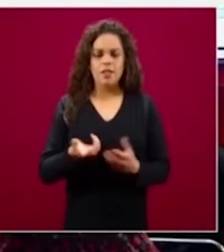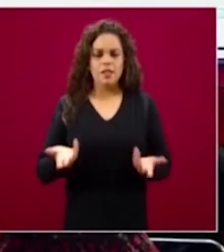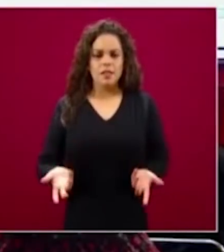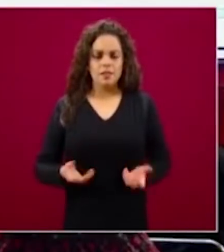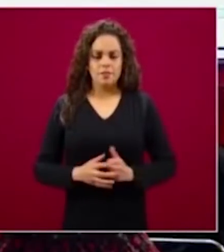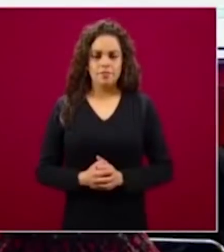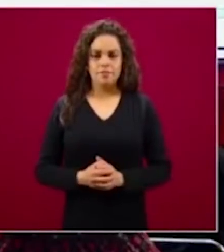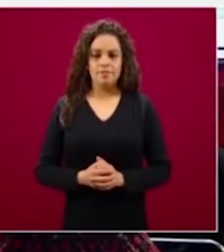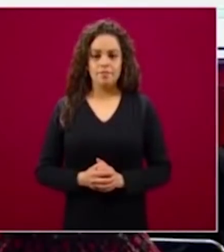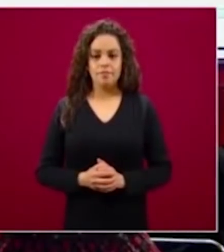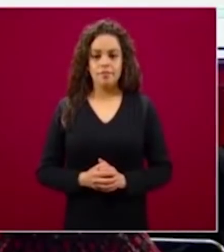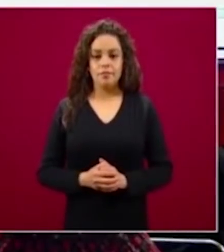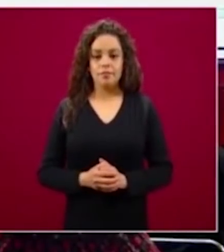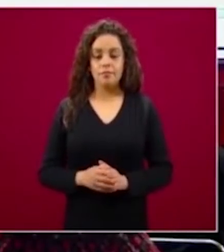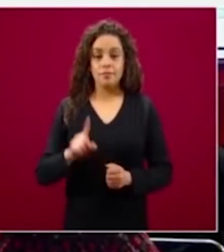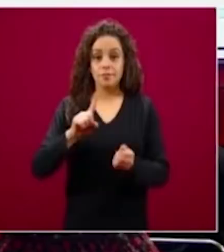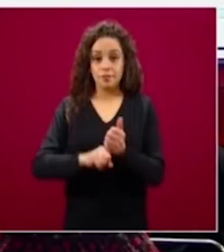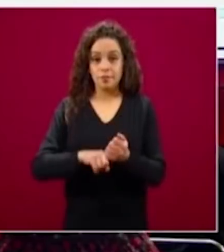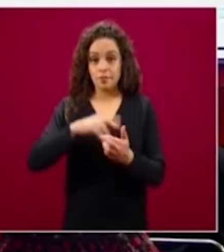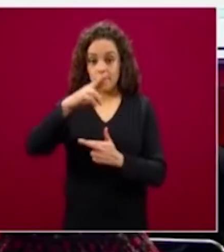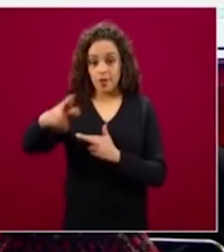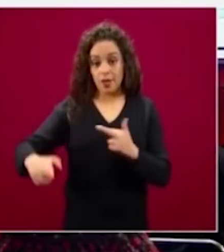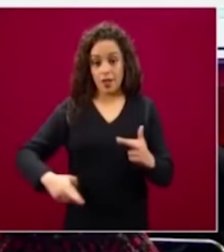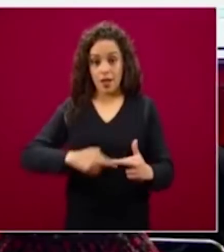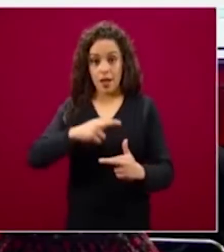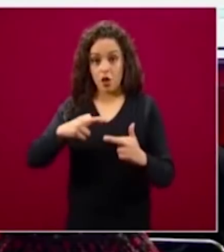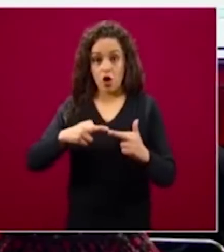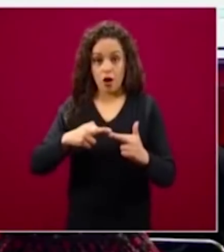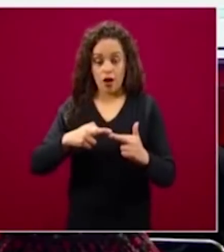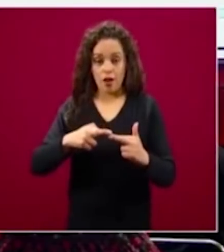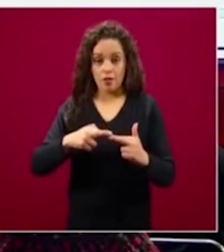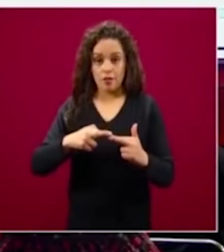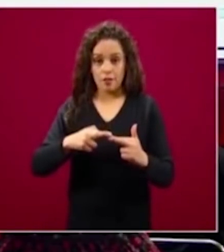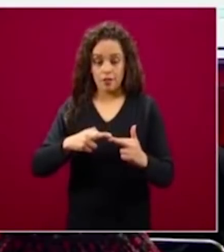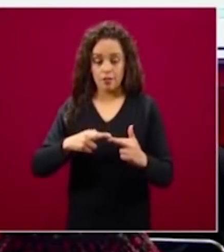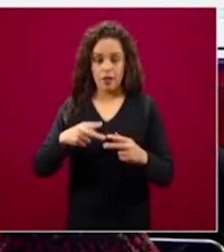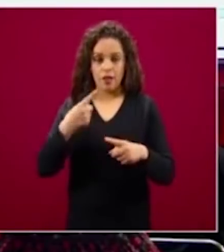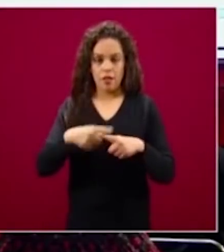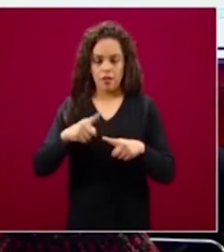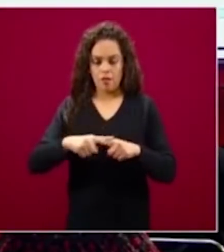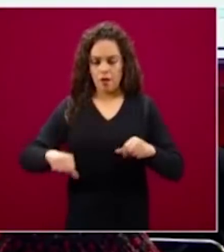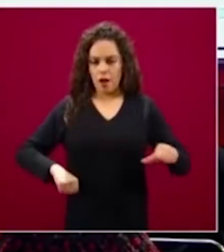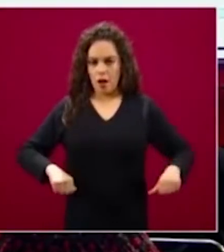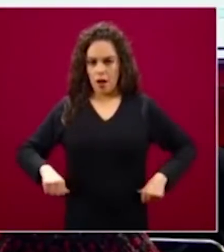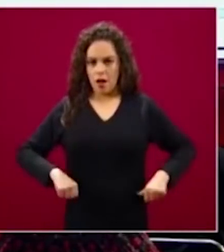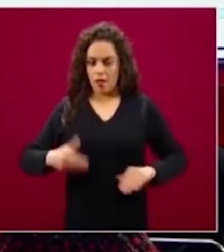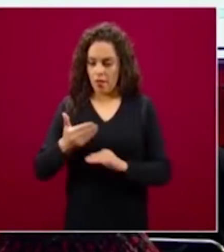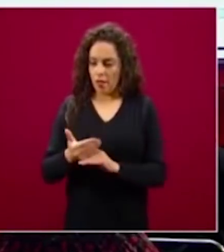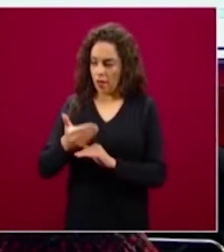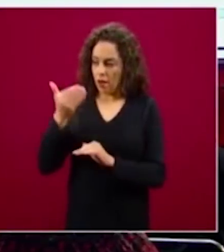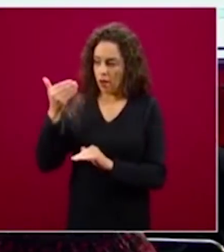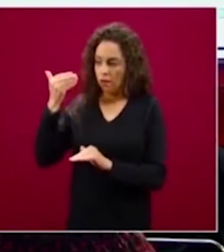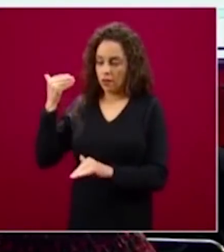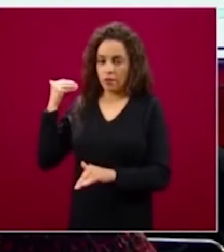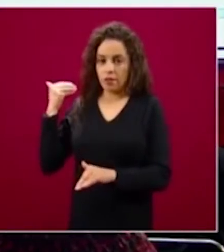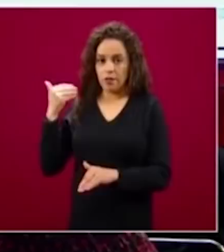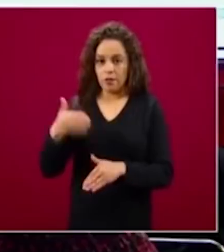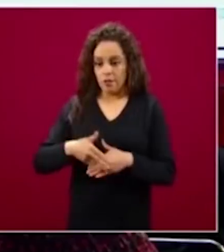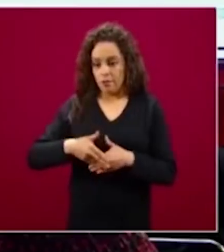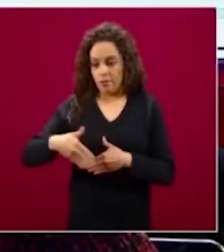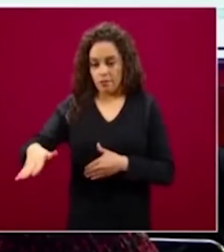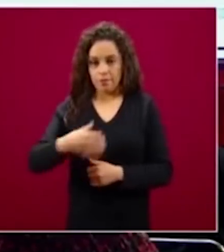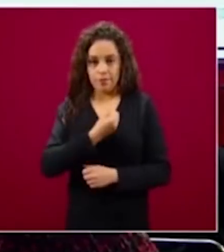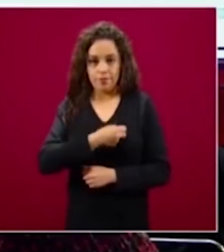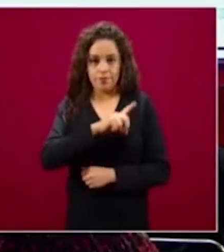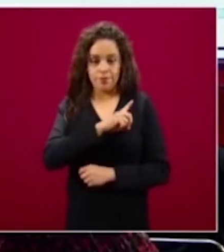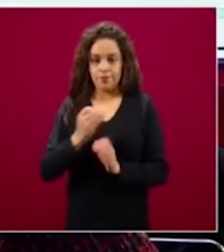es regionalizar las acciones que se estaban llevando a cabo durante la Jornada Nacional de Sana Distancia.